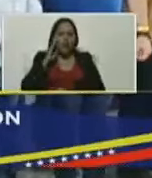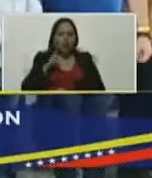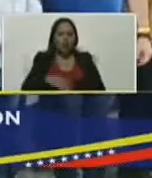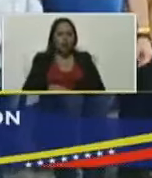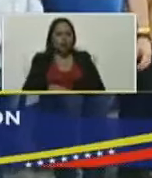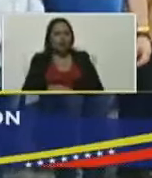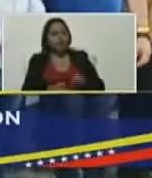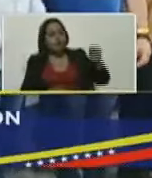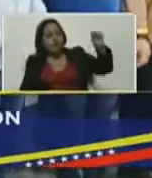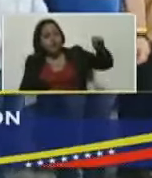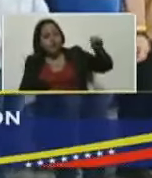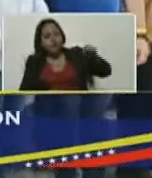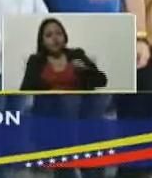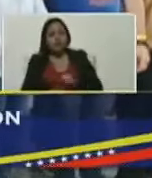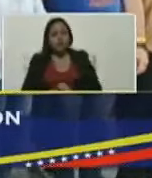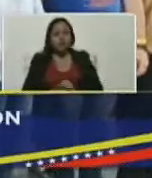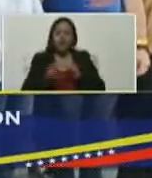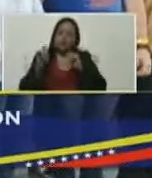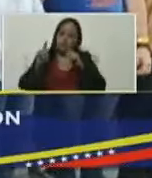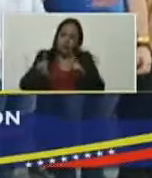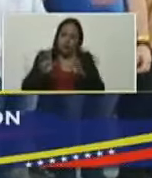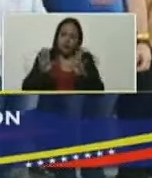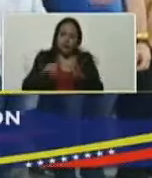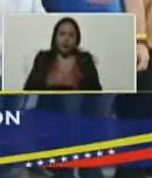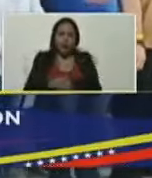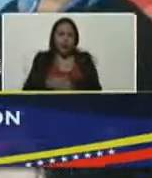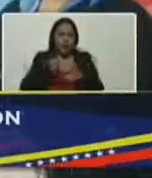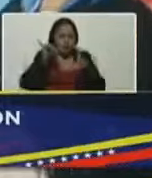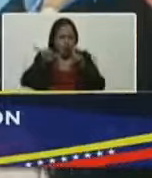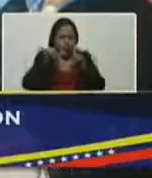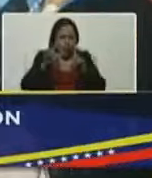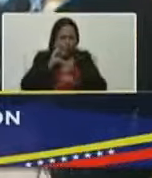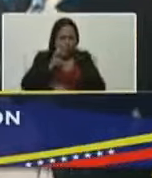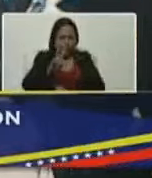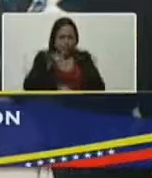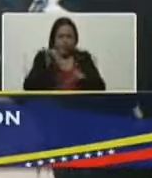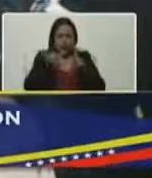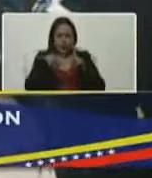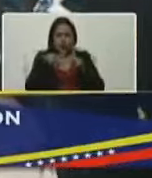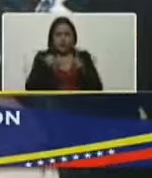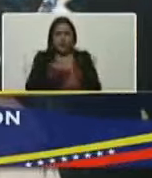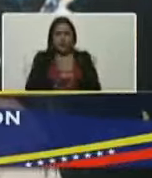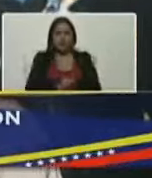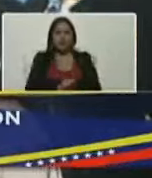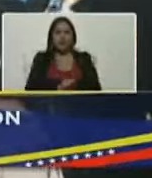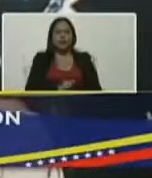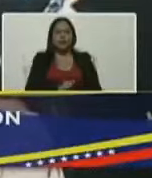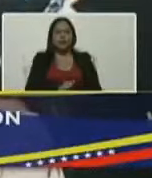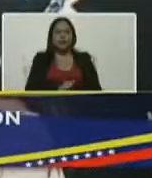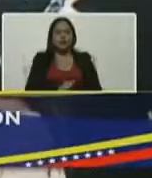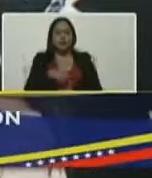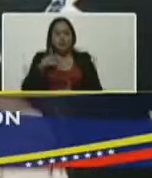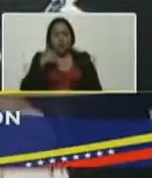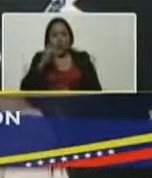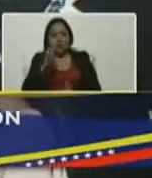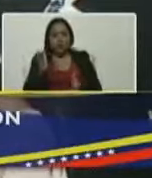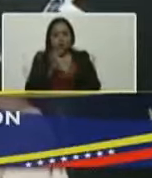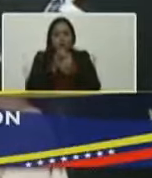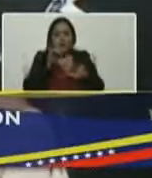¿Facebook? Bueno, ¿YouTube? ¿Es YouTube? Yo tengo un canal de